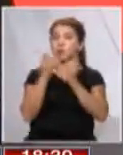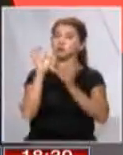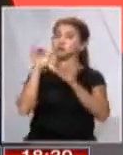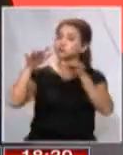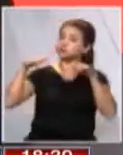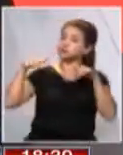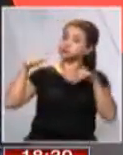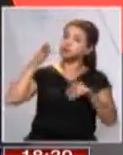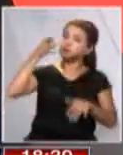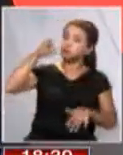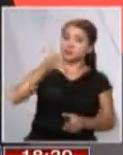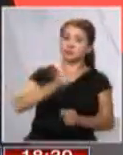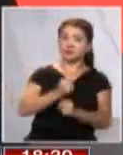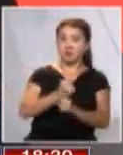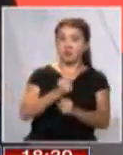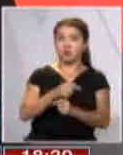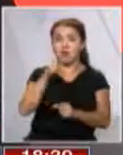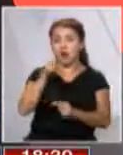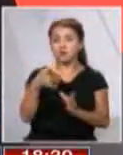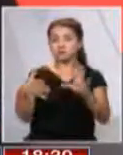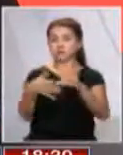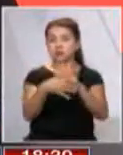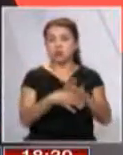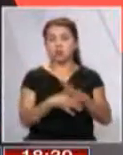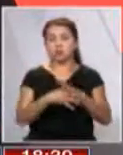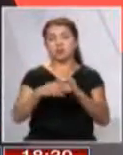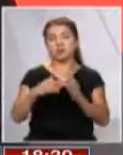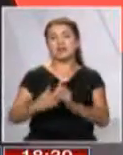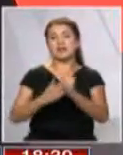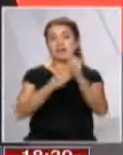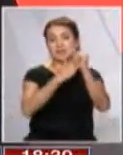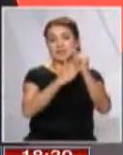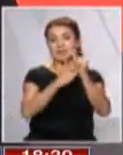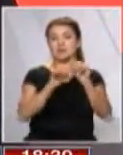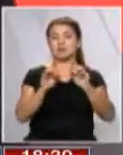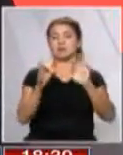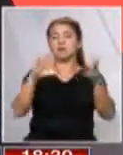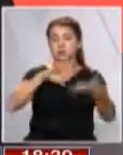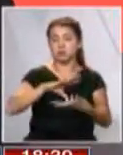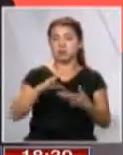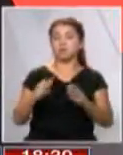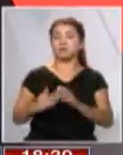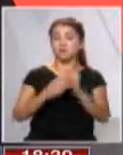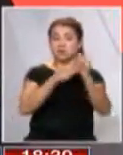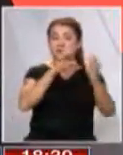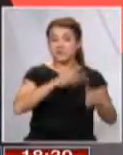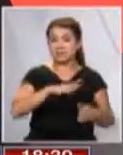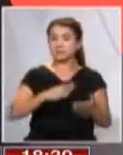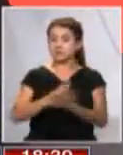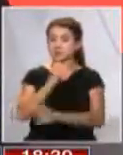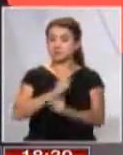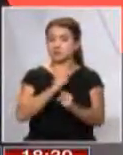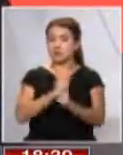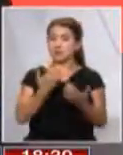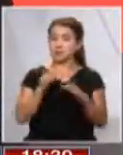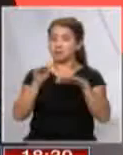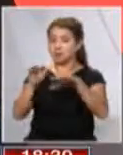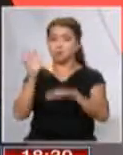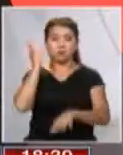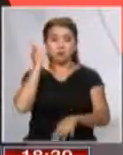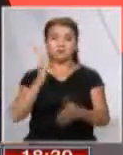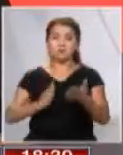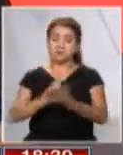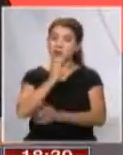lo que es trabajo a donde se reúnen líderes mundiales líderes de chile mujeres a trabajar por las mujeres a